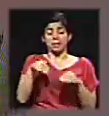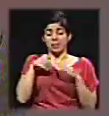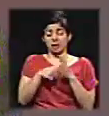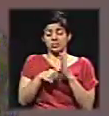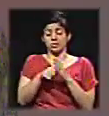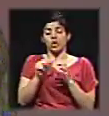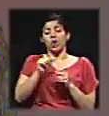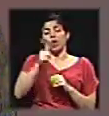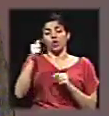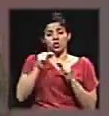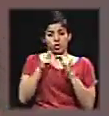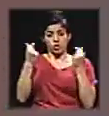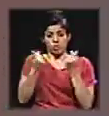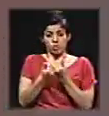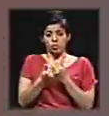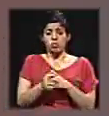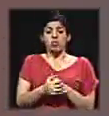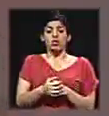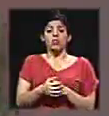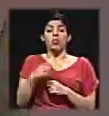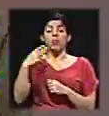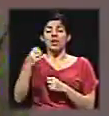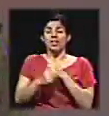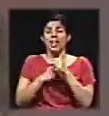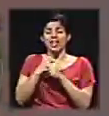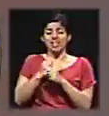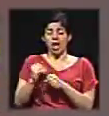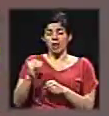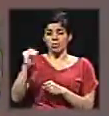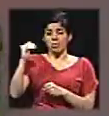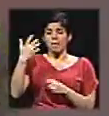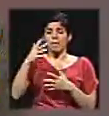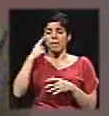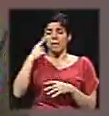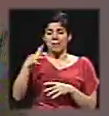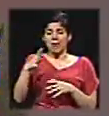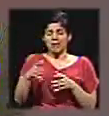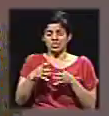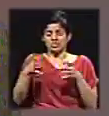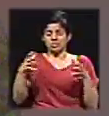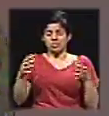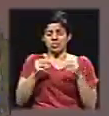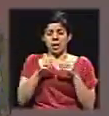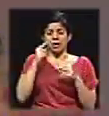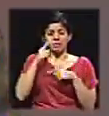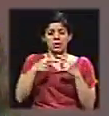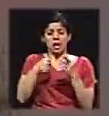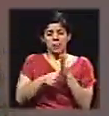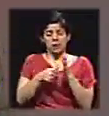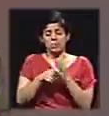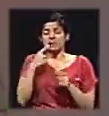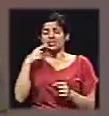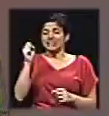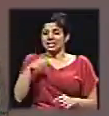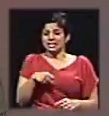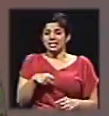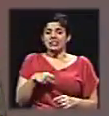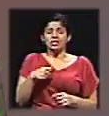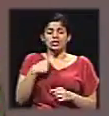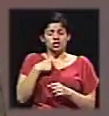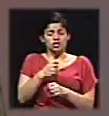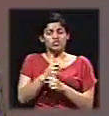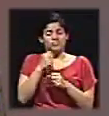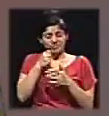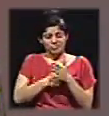grupo siguiente. Conforme aumenta la edad, pareciera que la propensión a ir a votar es mayor, pero sí, yo insisto en que el panorama es